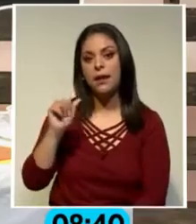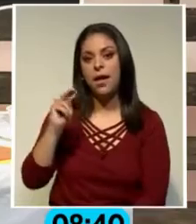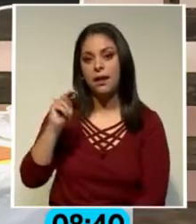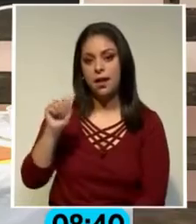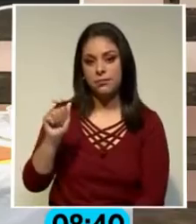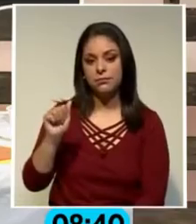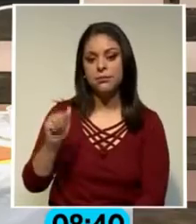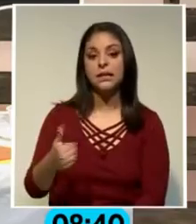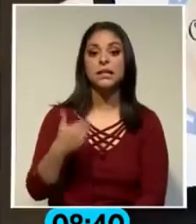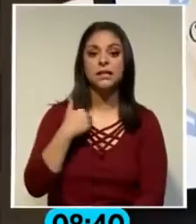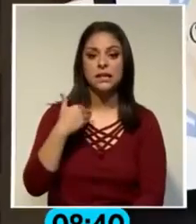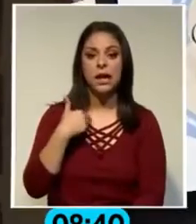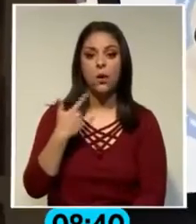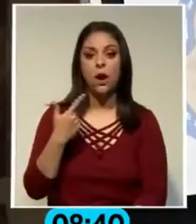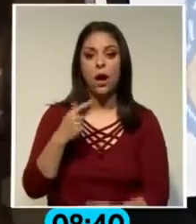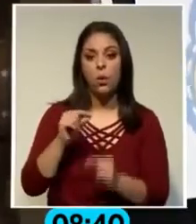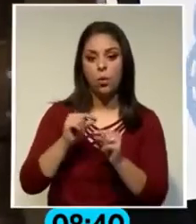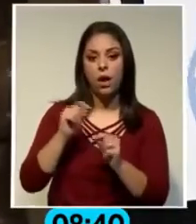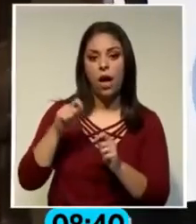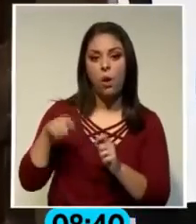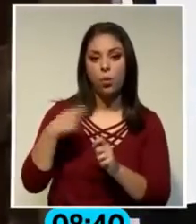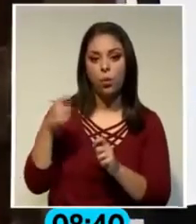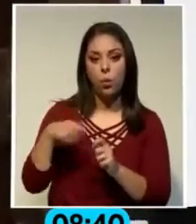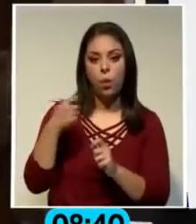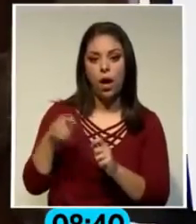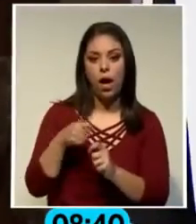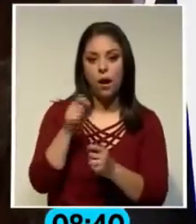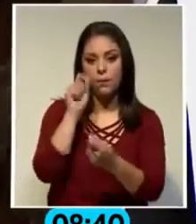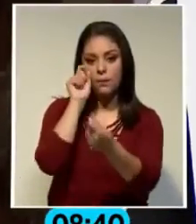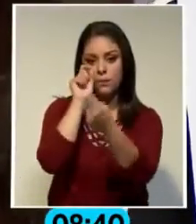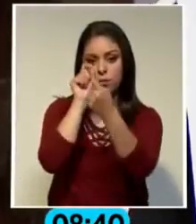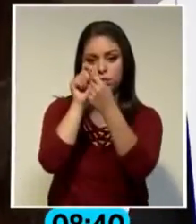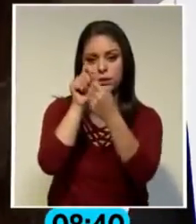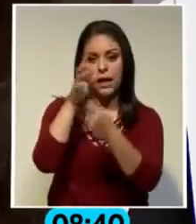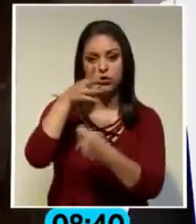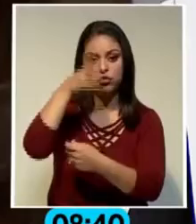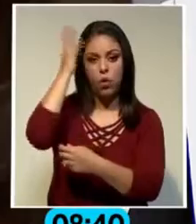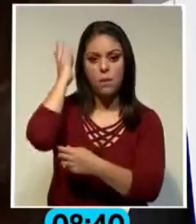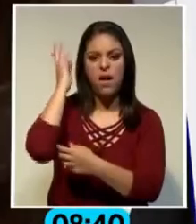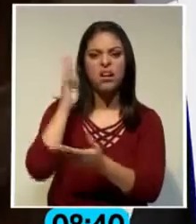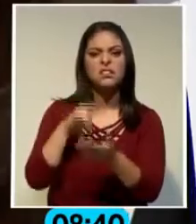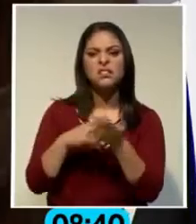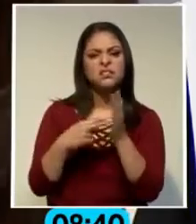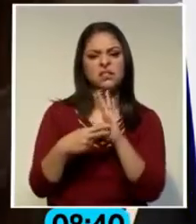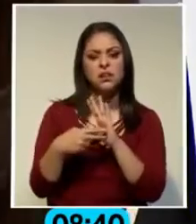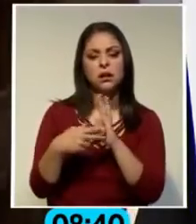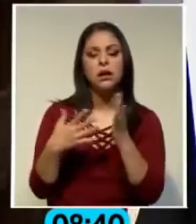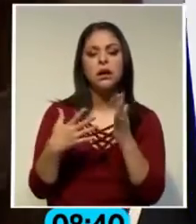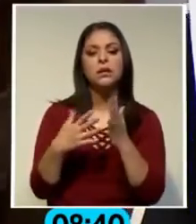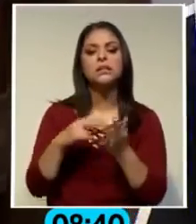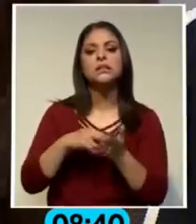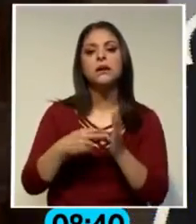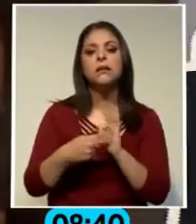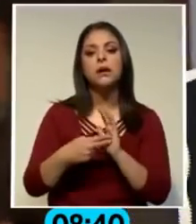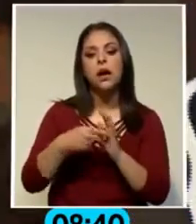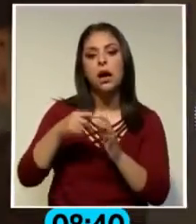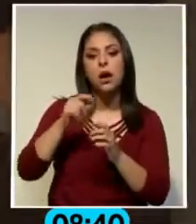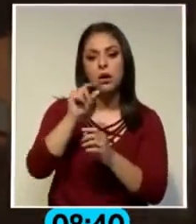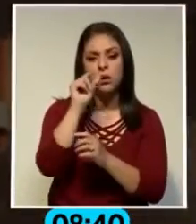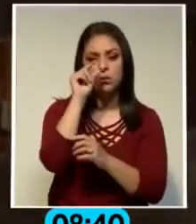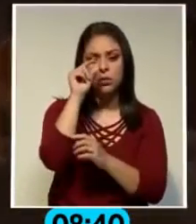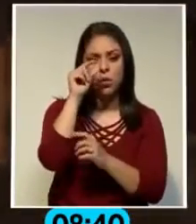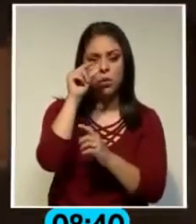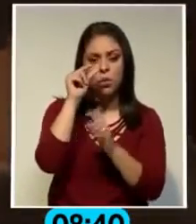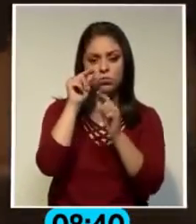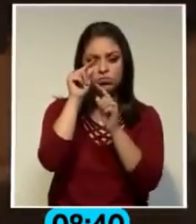aguja. Aquí tengo mi aguja punta roma y aquí tengo lana. ¿Qué significa punta roma? Significa que la puntita